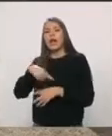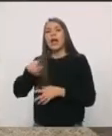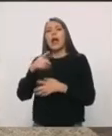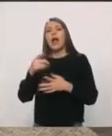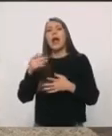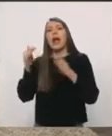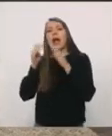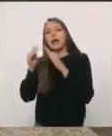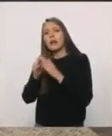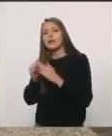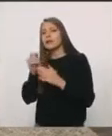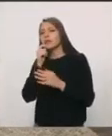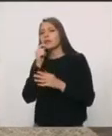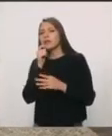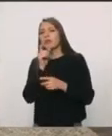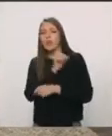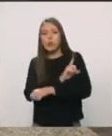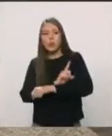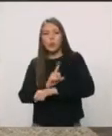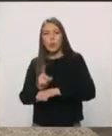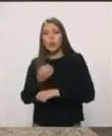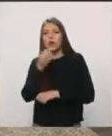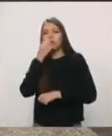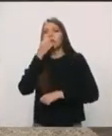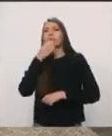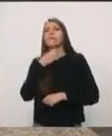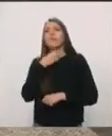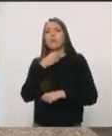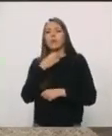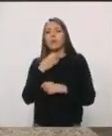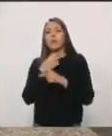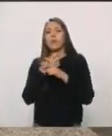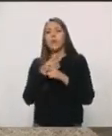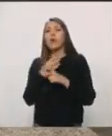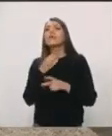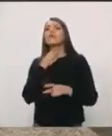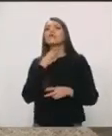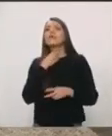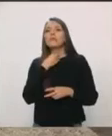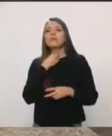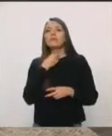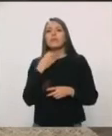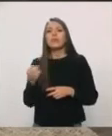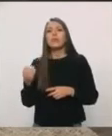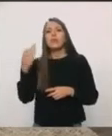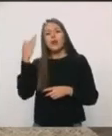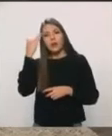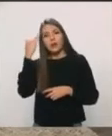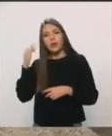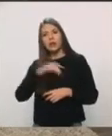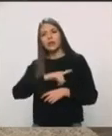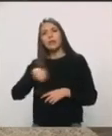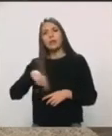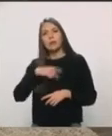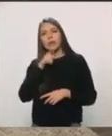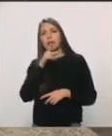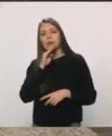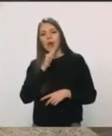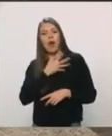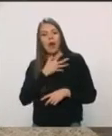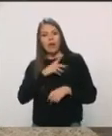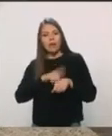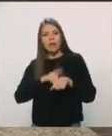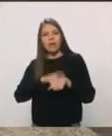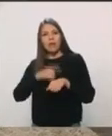estaba comiendo un durazno, se le fue el hueso, no sabía de qué tamaño era, se le fue. ¿Cuánto tiempo tenemos los papás para reaccionar? Porque